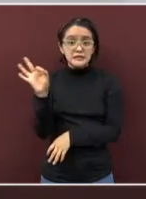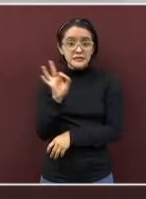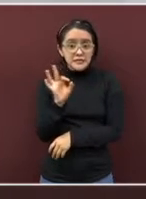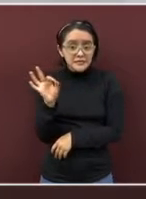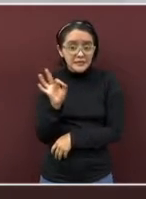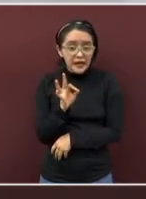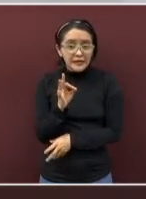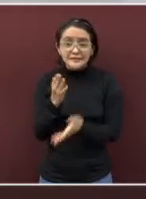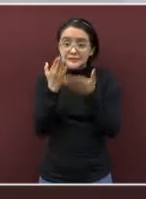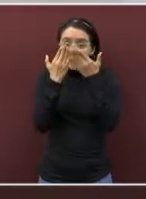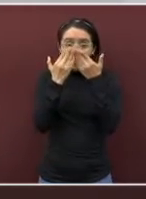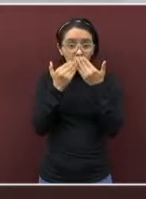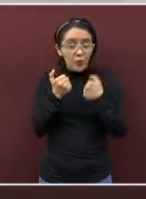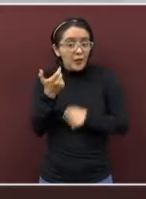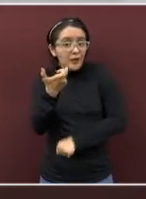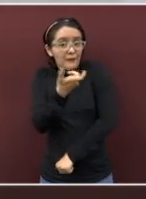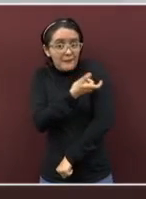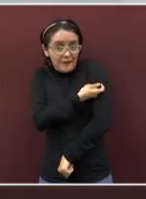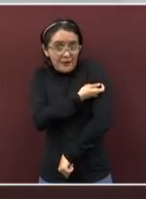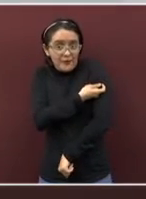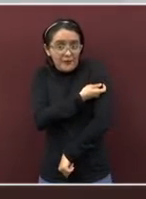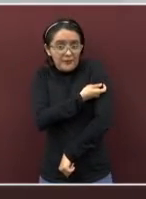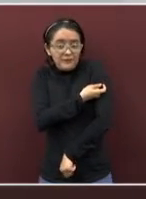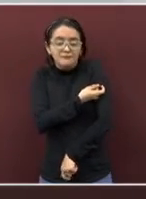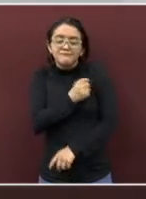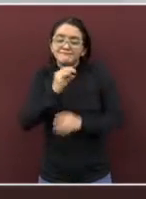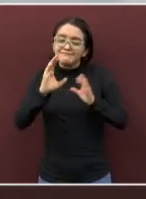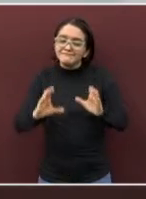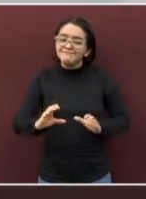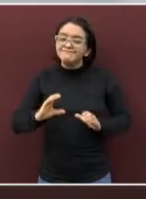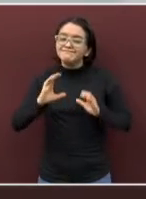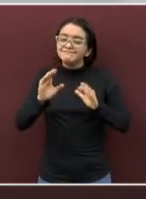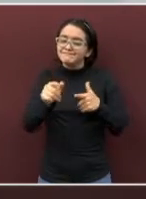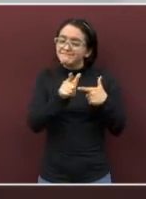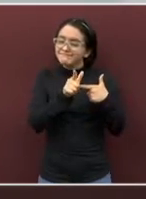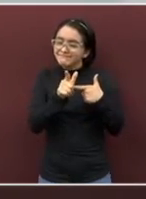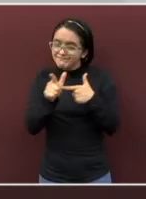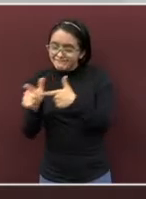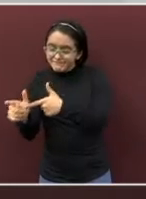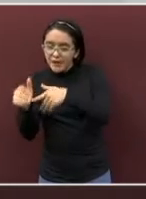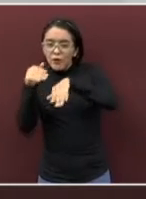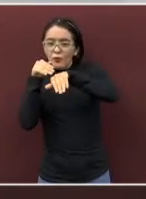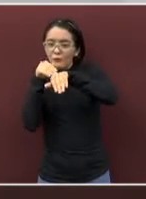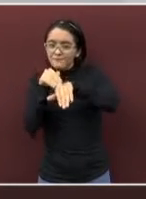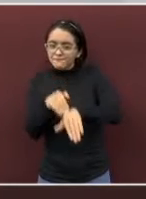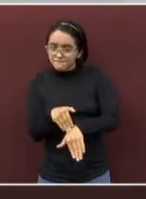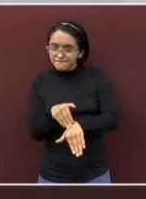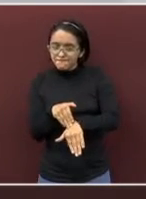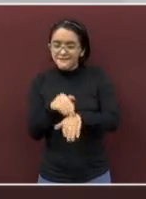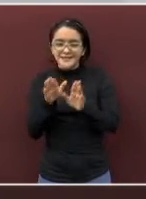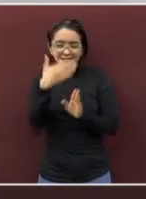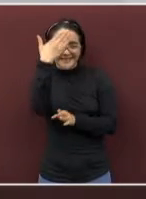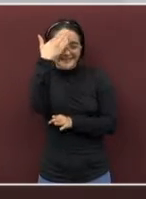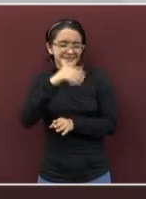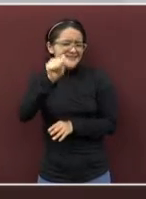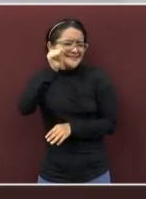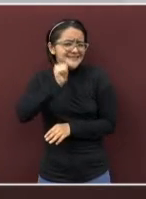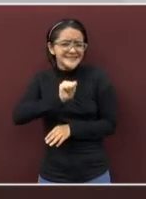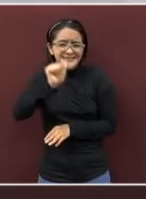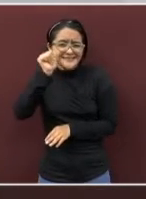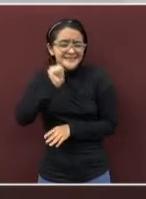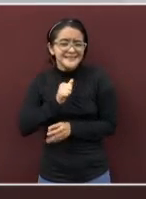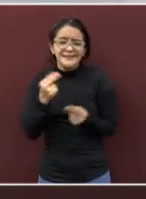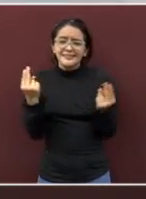que aún no reciben la vacuna continúen con las medidas preventivas en todo momento es